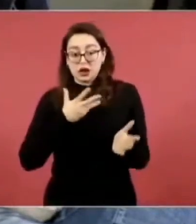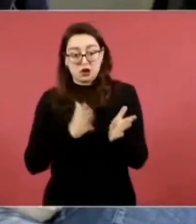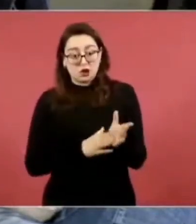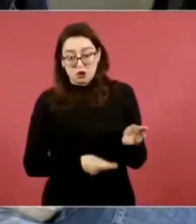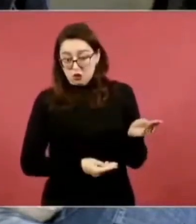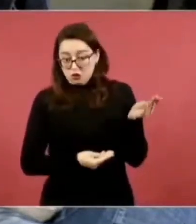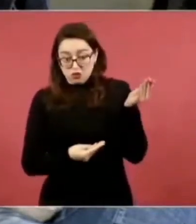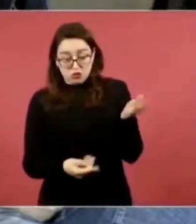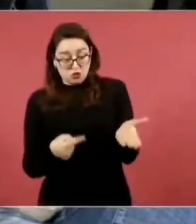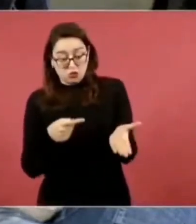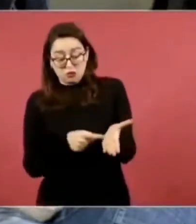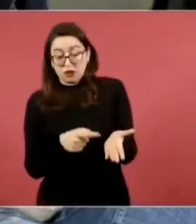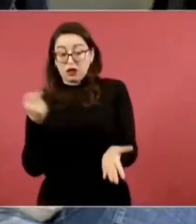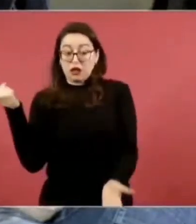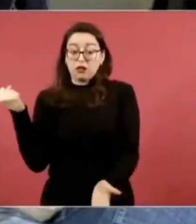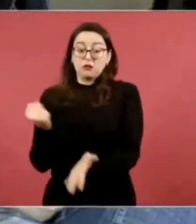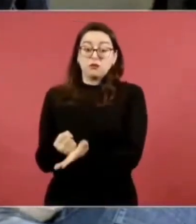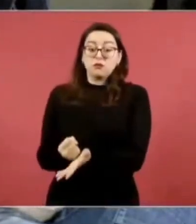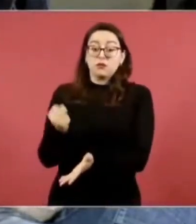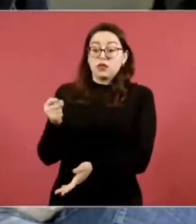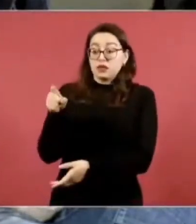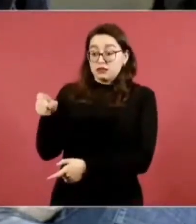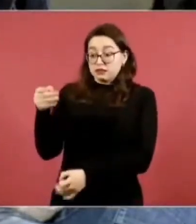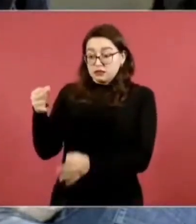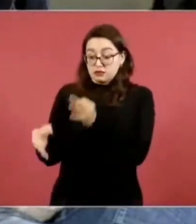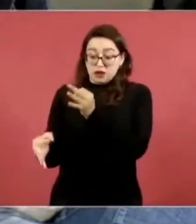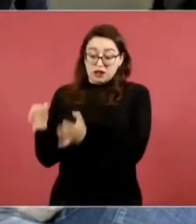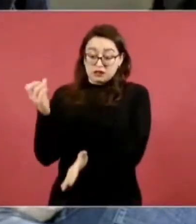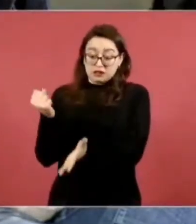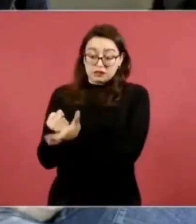precisamente, en ese fallo que dio el tribunal,